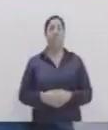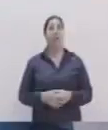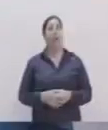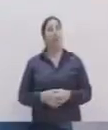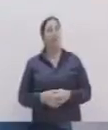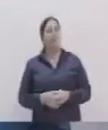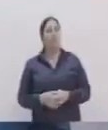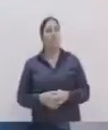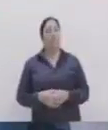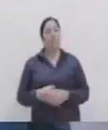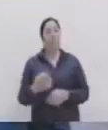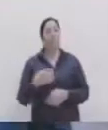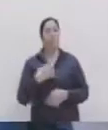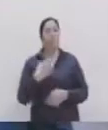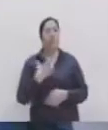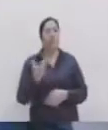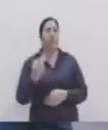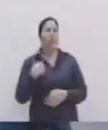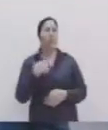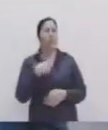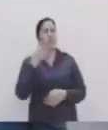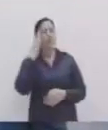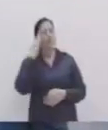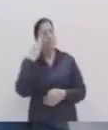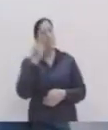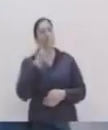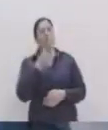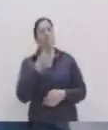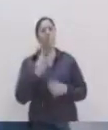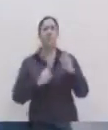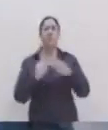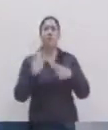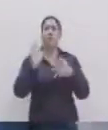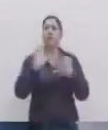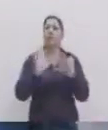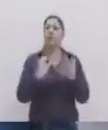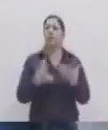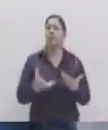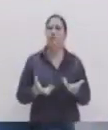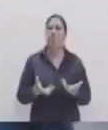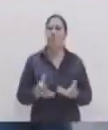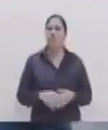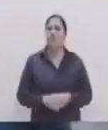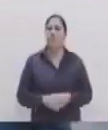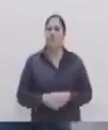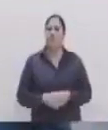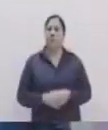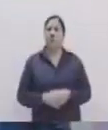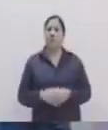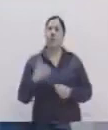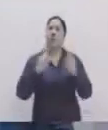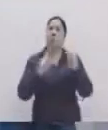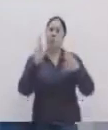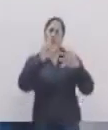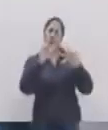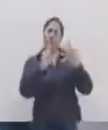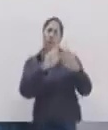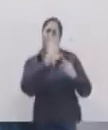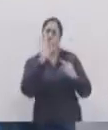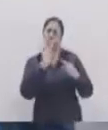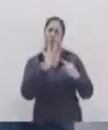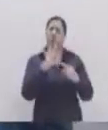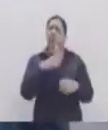Profe, y cuando hablábamos del elemento diatómico, o sea, ¿qué significa esto o qué característica especial tiene?